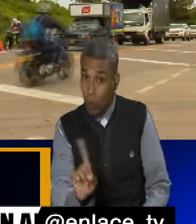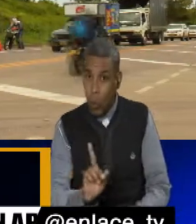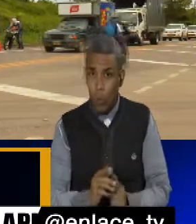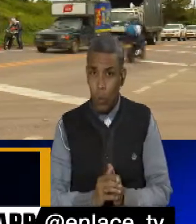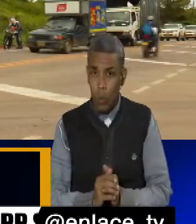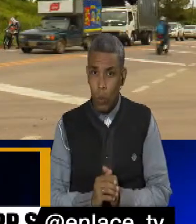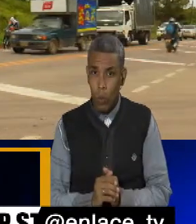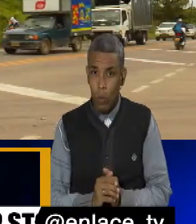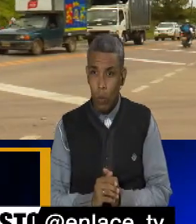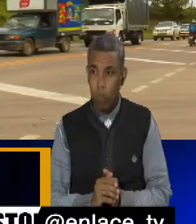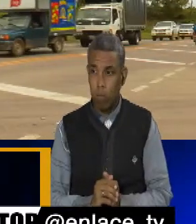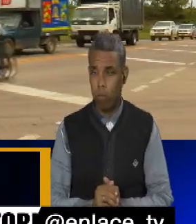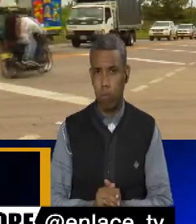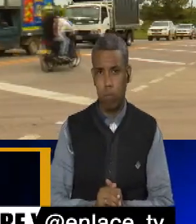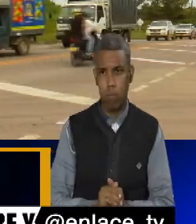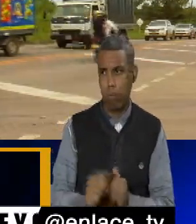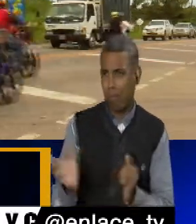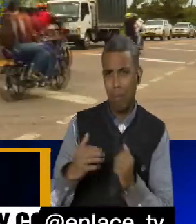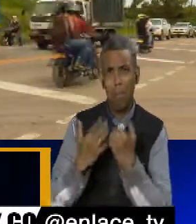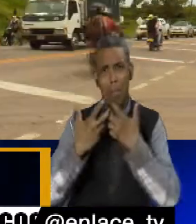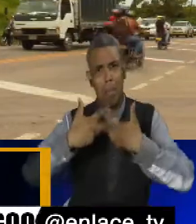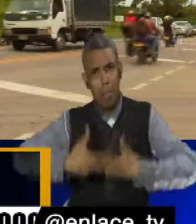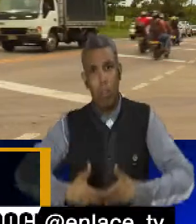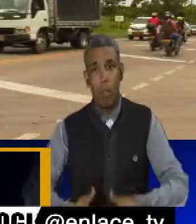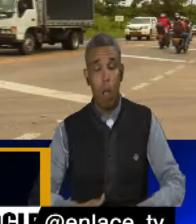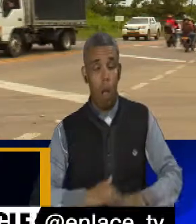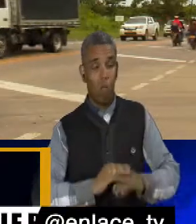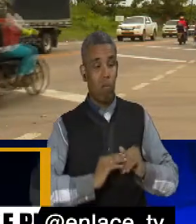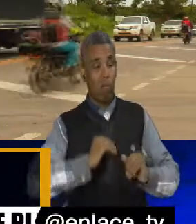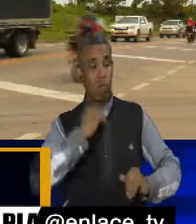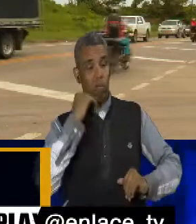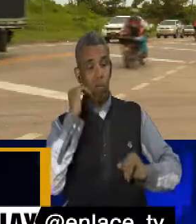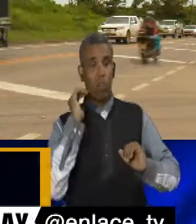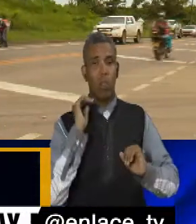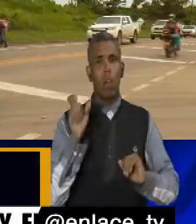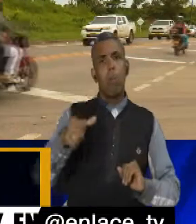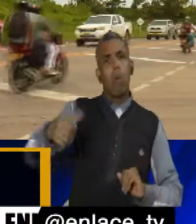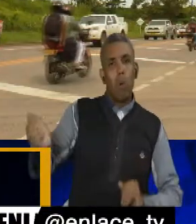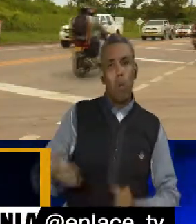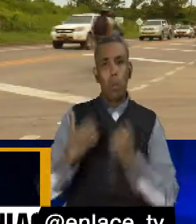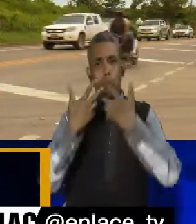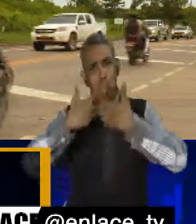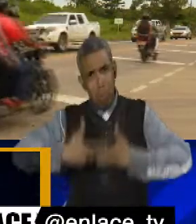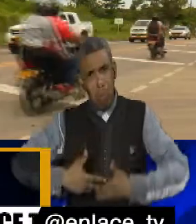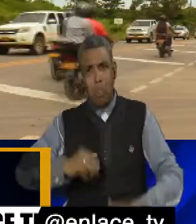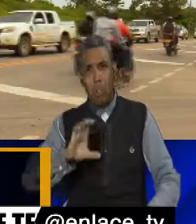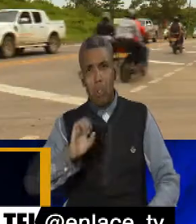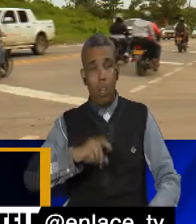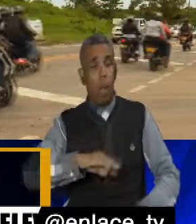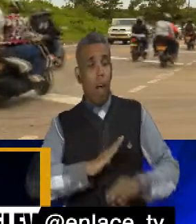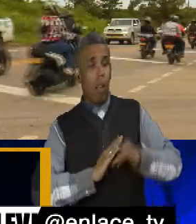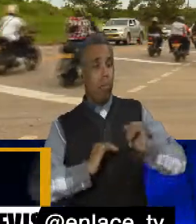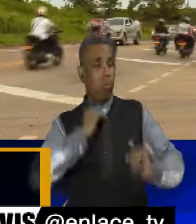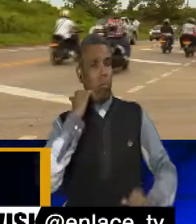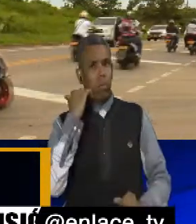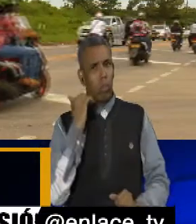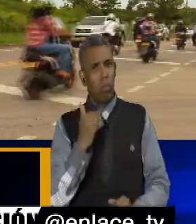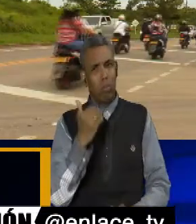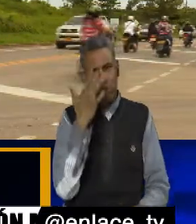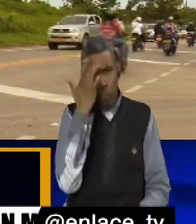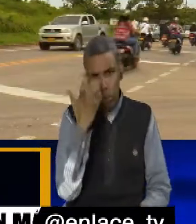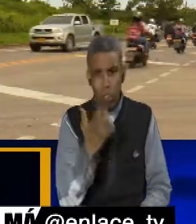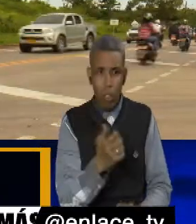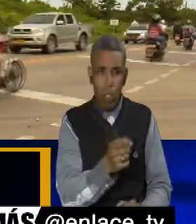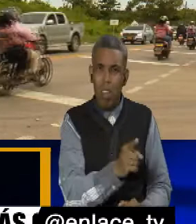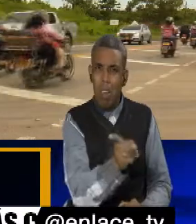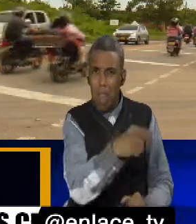dice popularmente, la pelota entre Mota y Construcciones DUD, que sí les pagamos, que no les pagamos, y en medio están los comerciantes